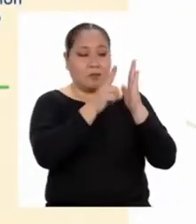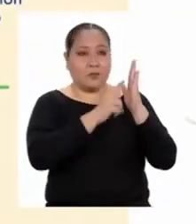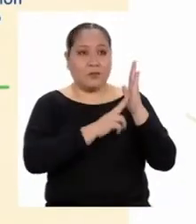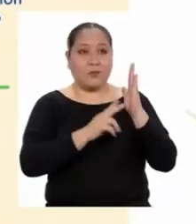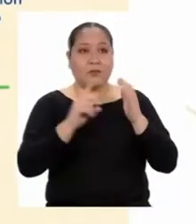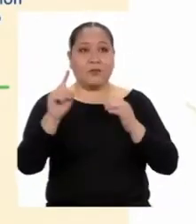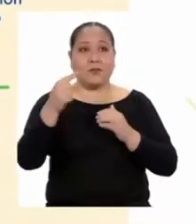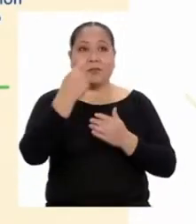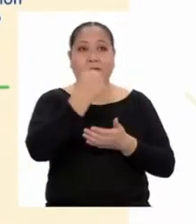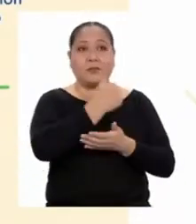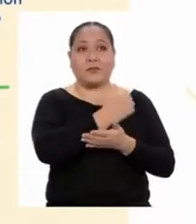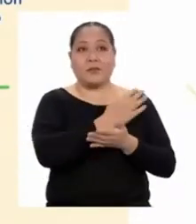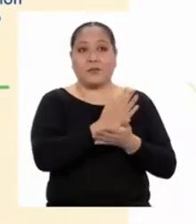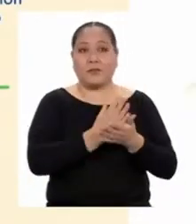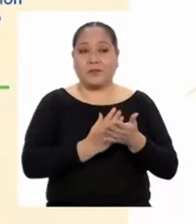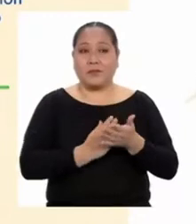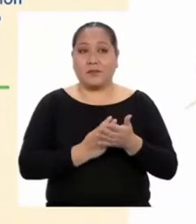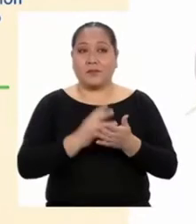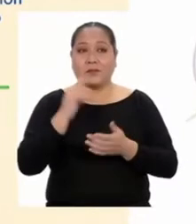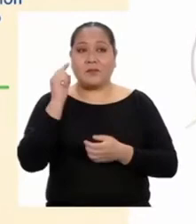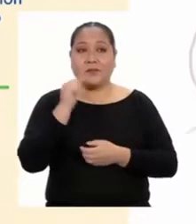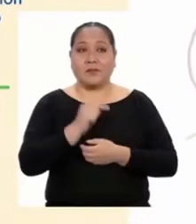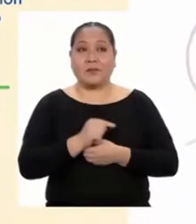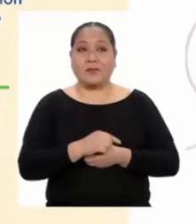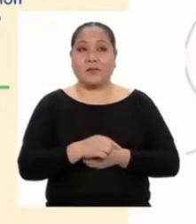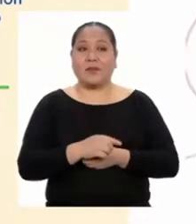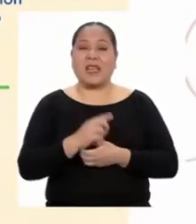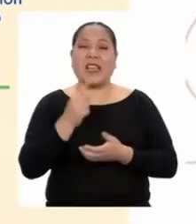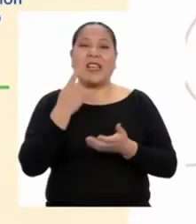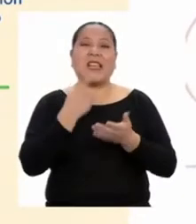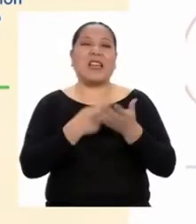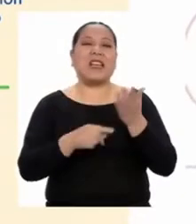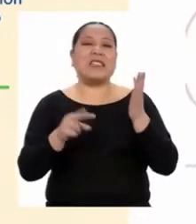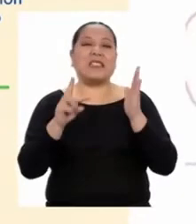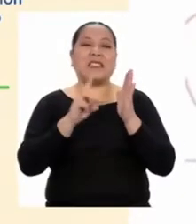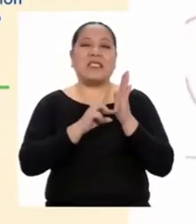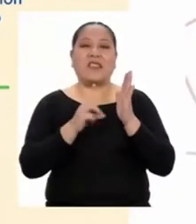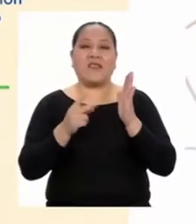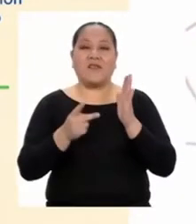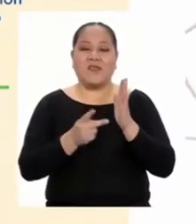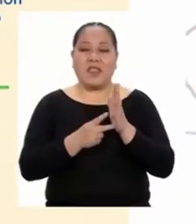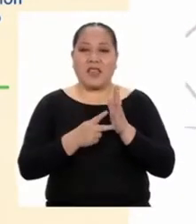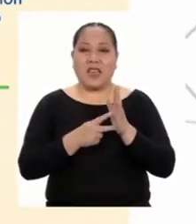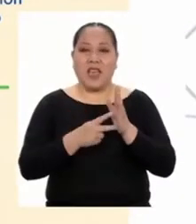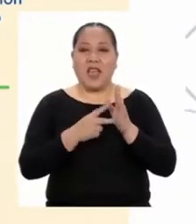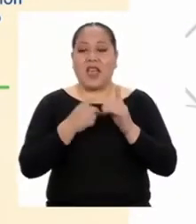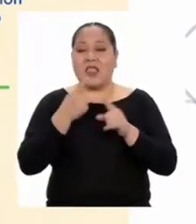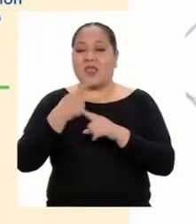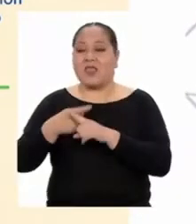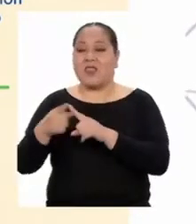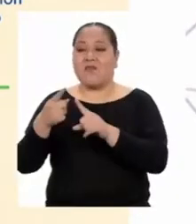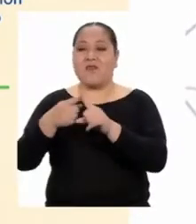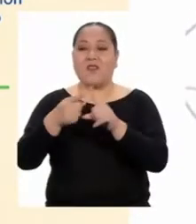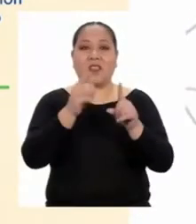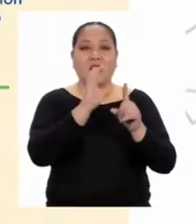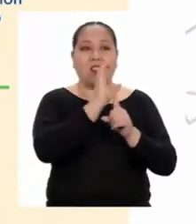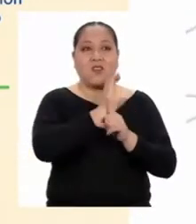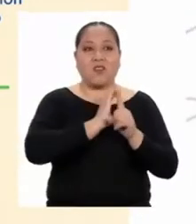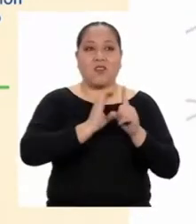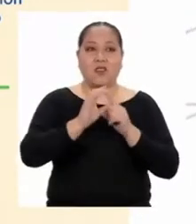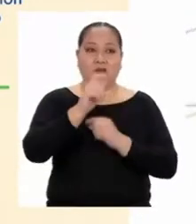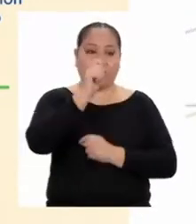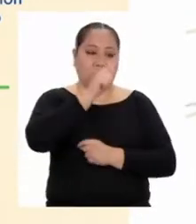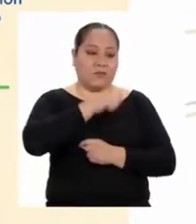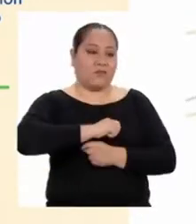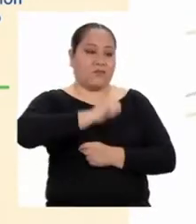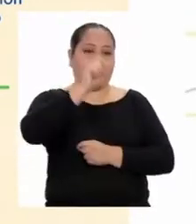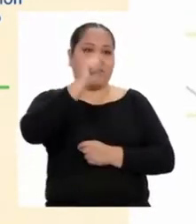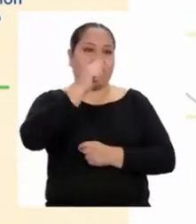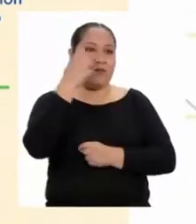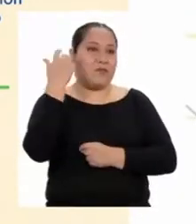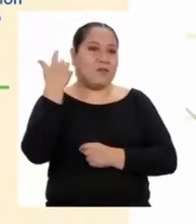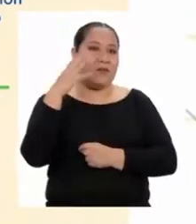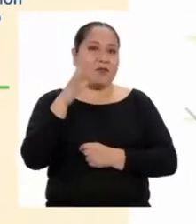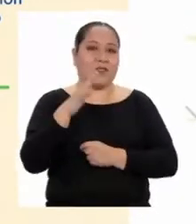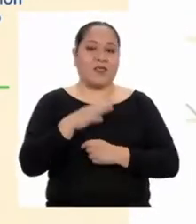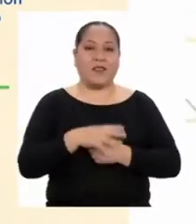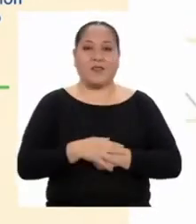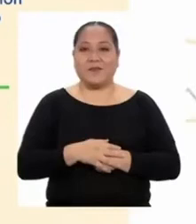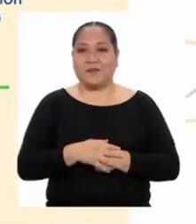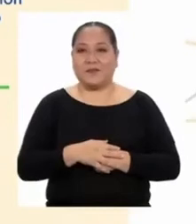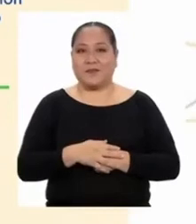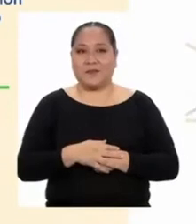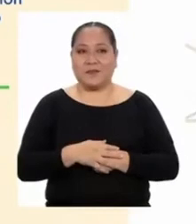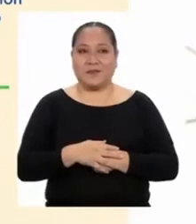primera parte de ¿qué es la diversidad cultural? Coloqué el visto en verde o el check